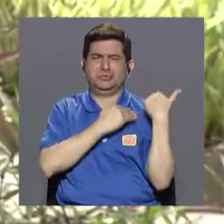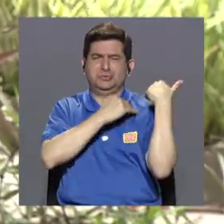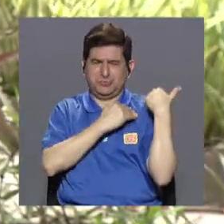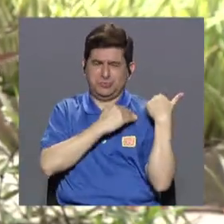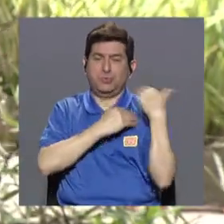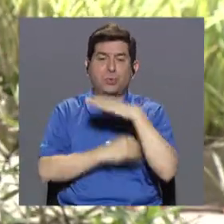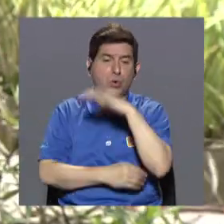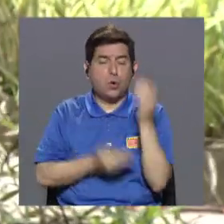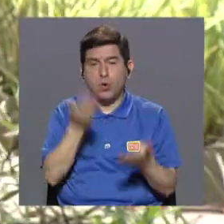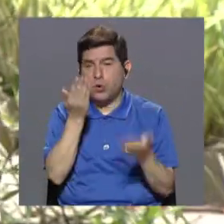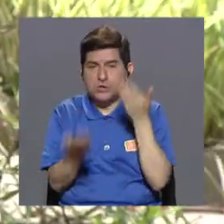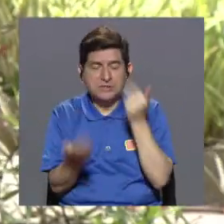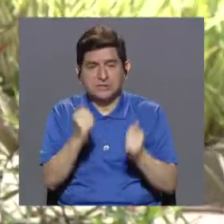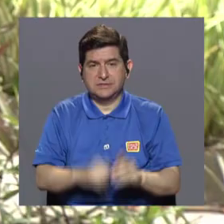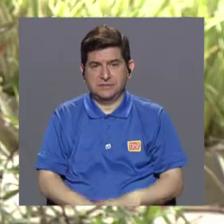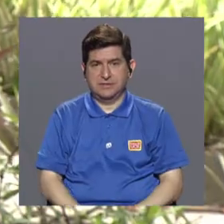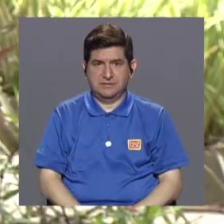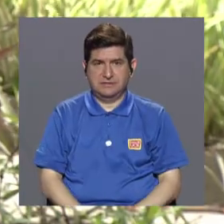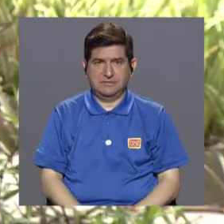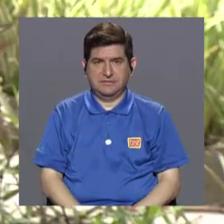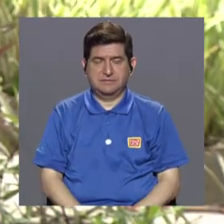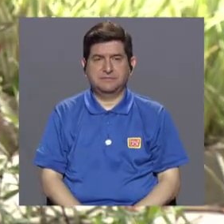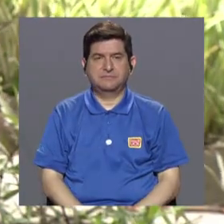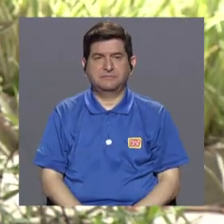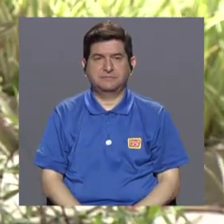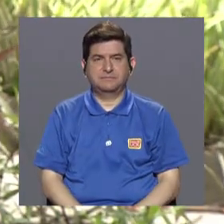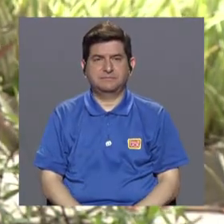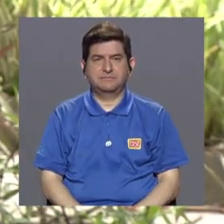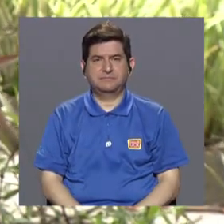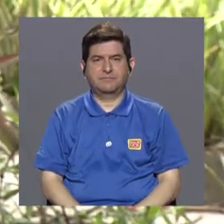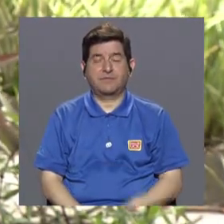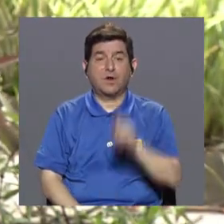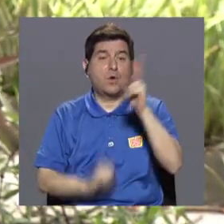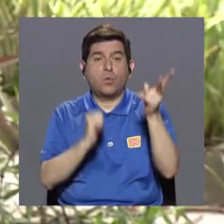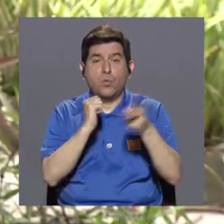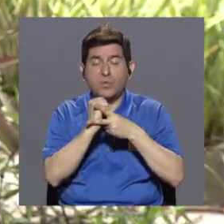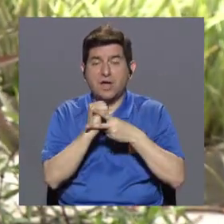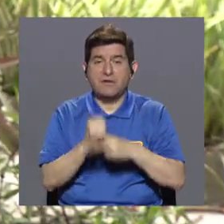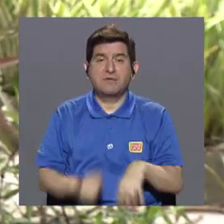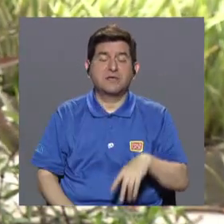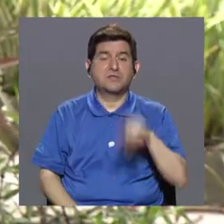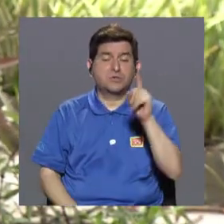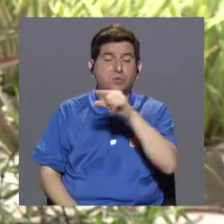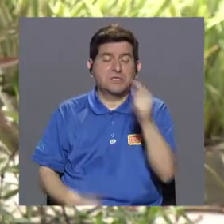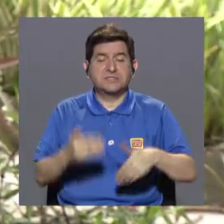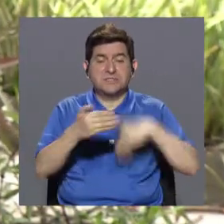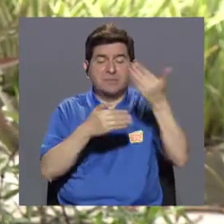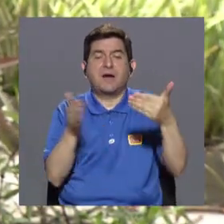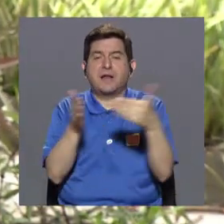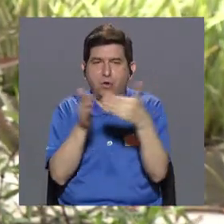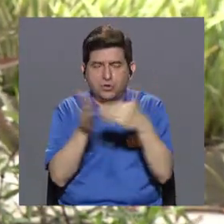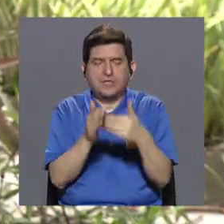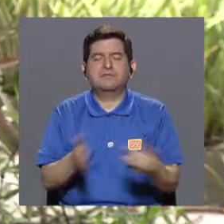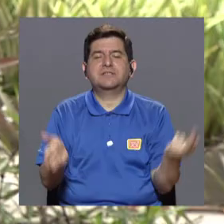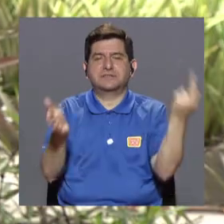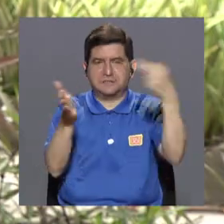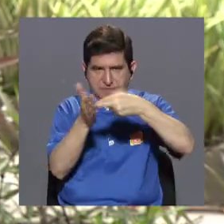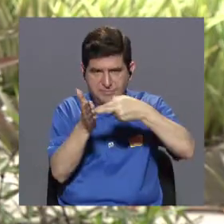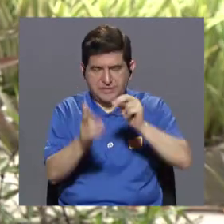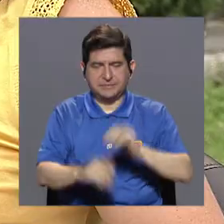resistentes. O le damos, por ejemplo, en una sola vez y luego una semana después volvemos a